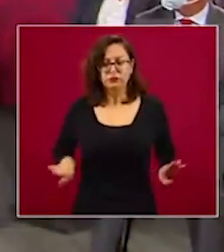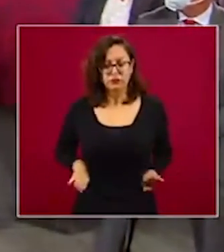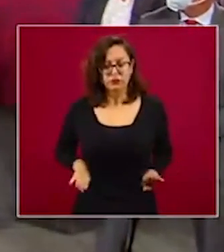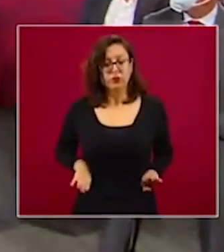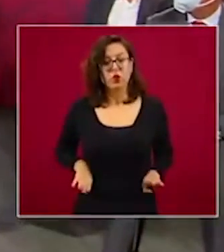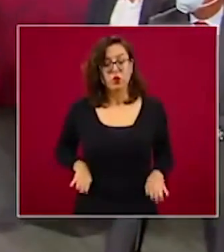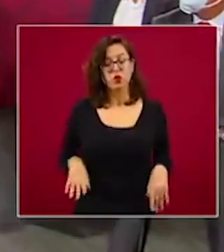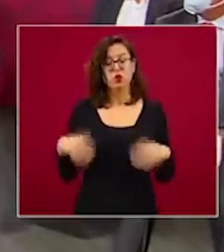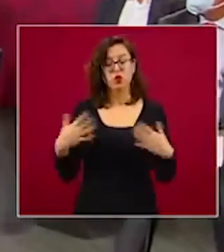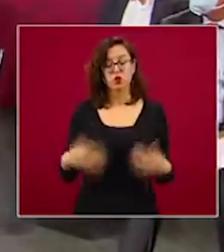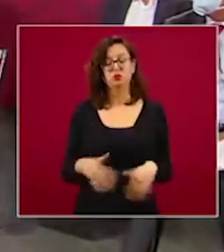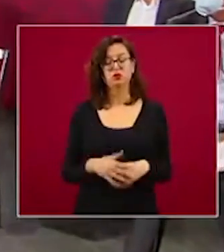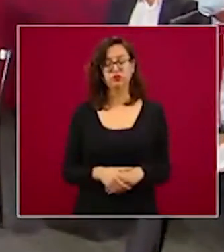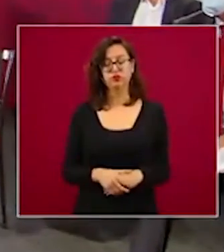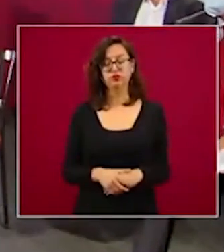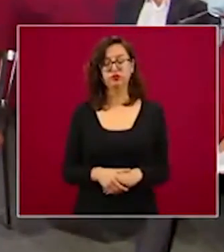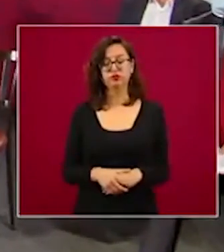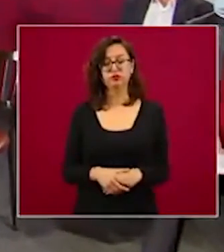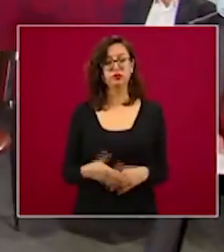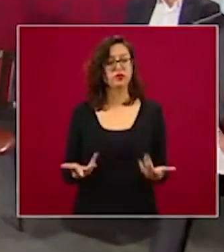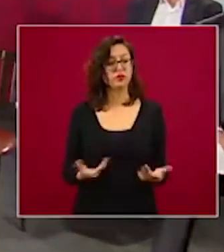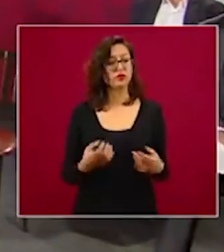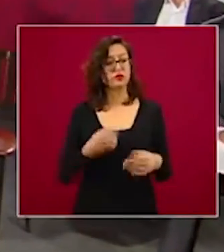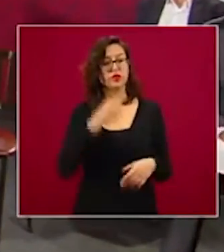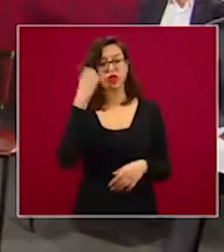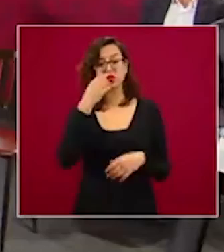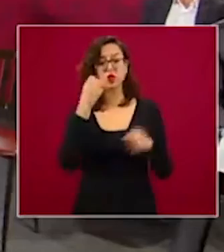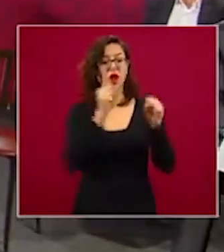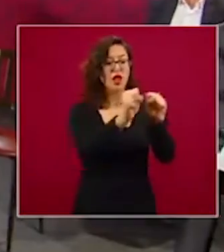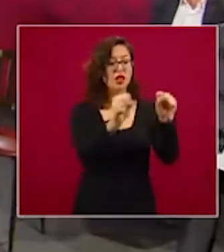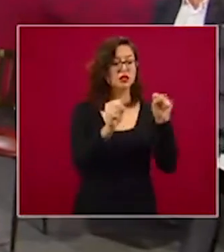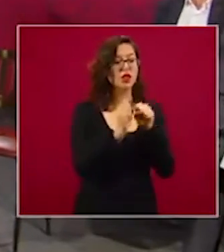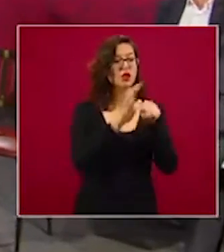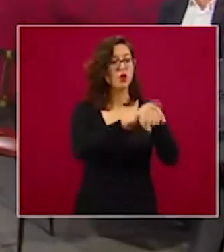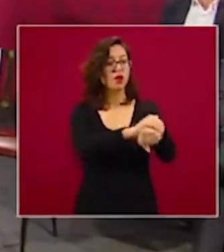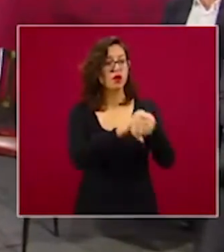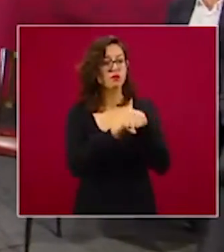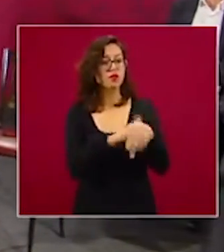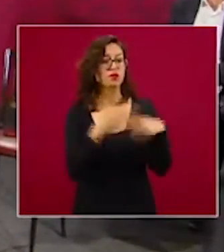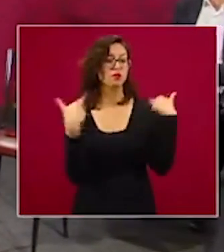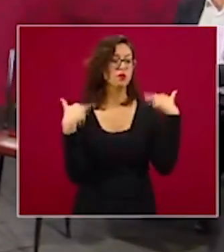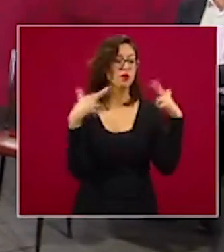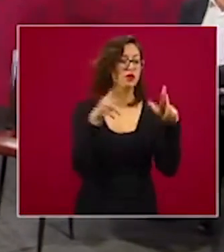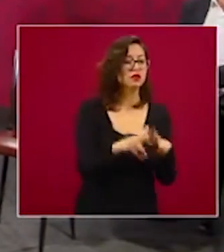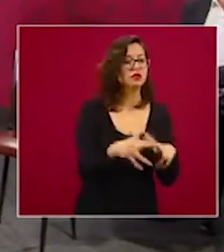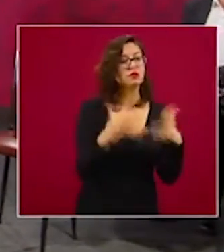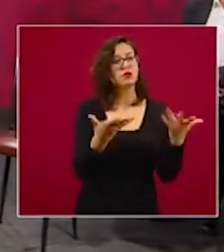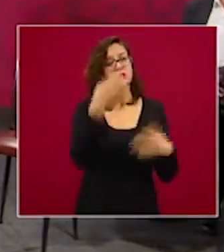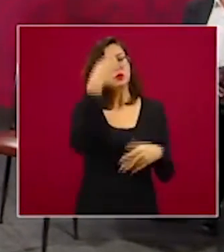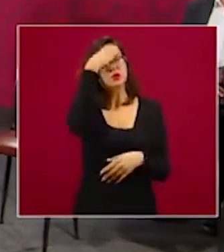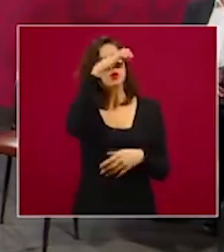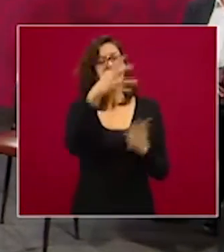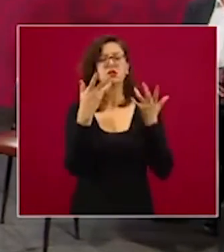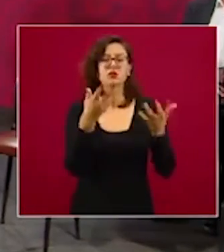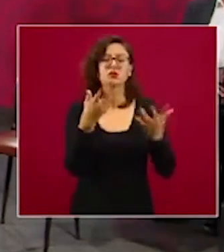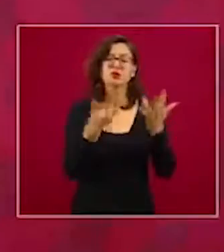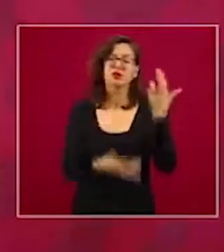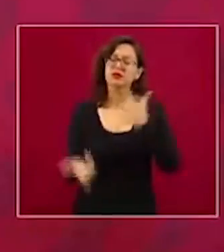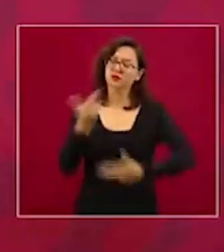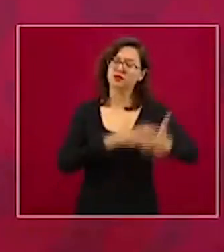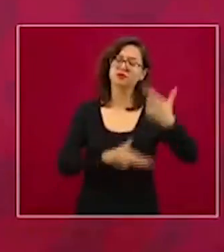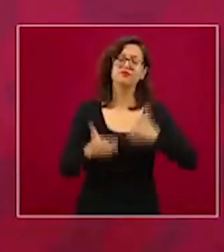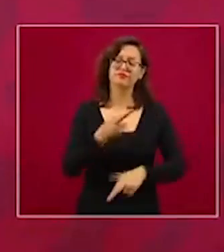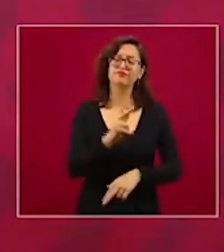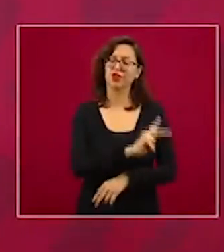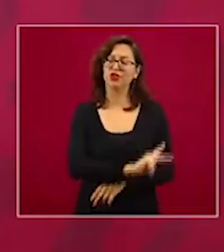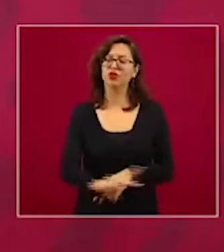volver a las aulas en compañía de nuestras amistades, maestras y maestros que extrañamos. Sin embargo,